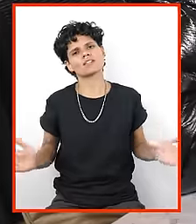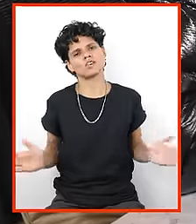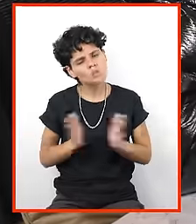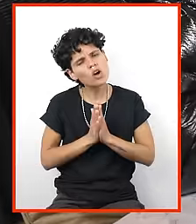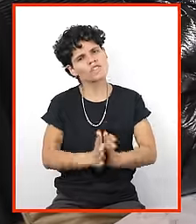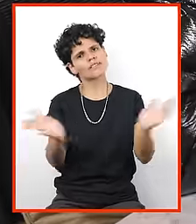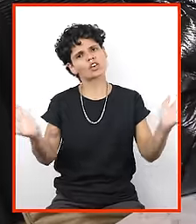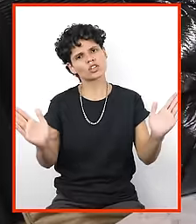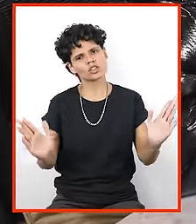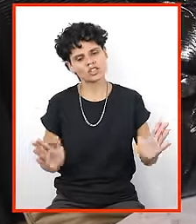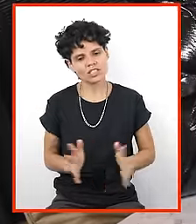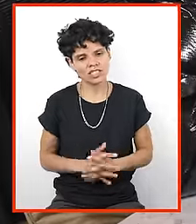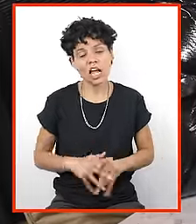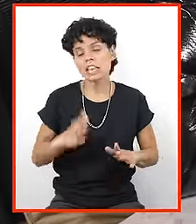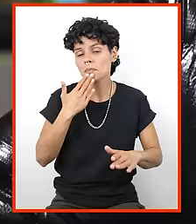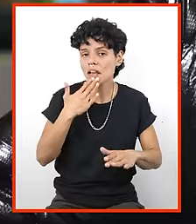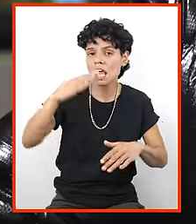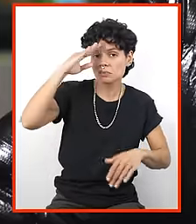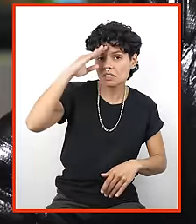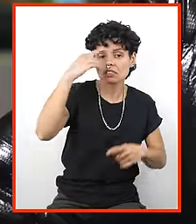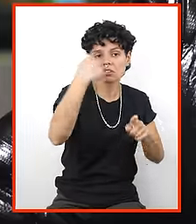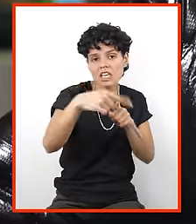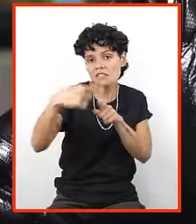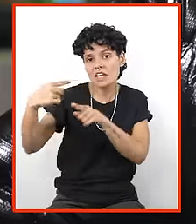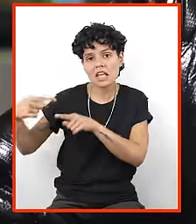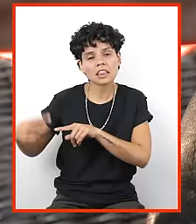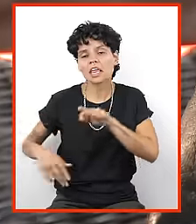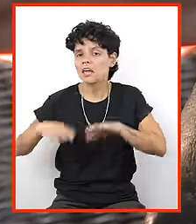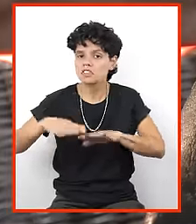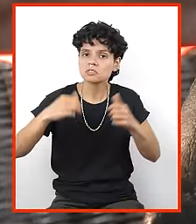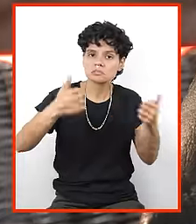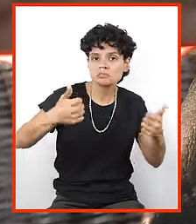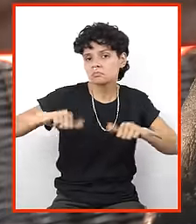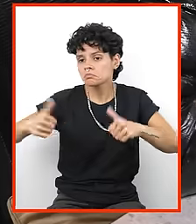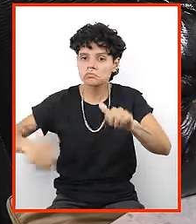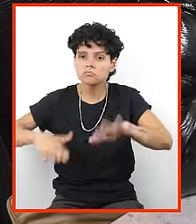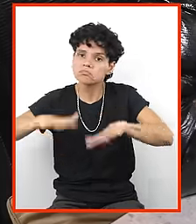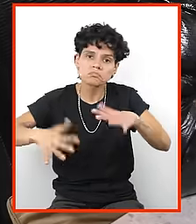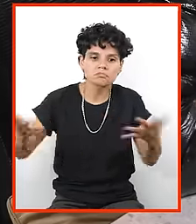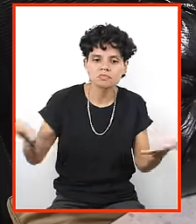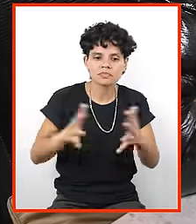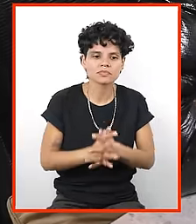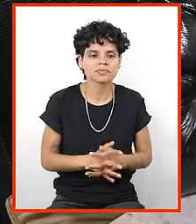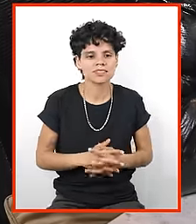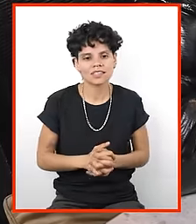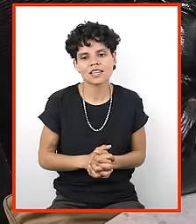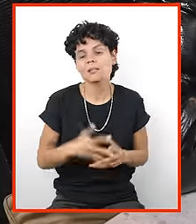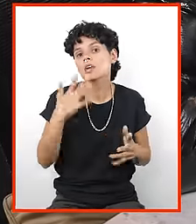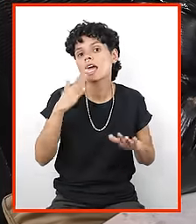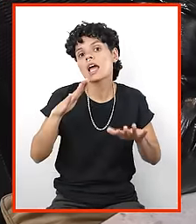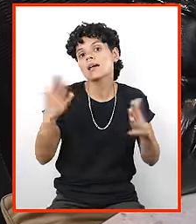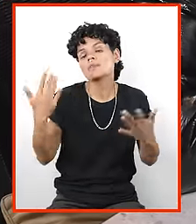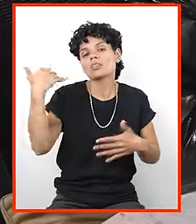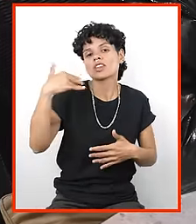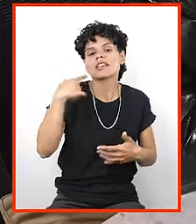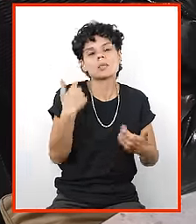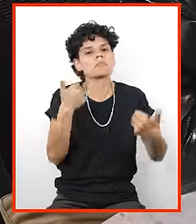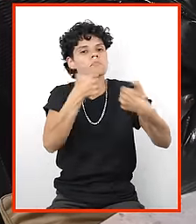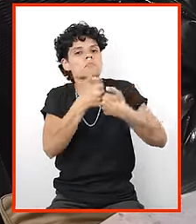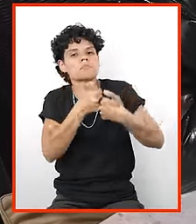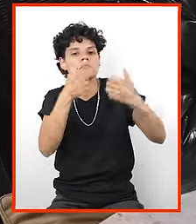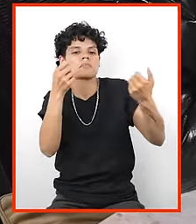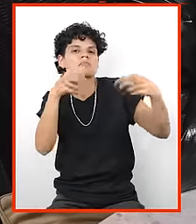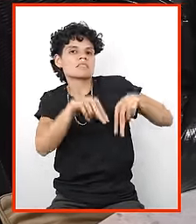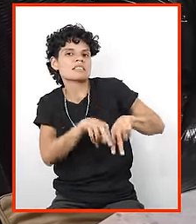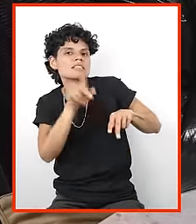favor. Además, son experiencia y experiencia, Denise. Totalmente. Son experiencia y experiencia. Totalmente. Porque el complemento de las parejas. ¿Te ha pasado, no? Que a